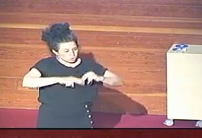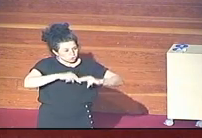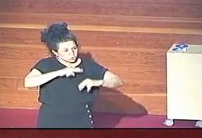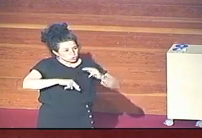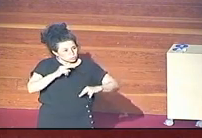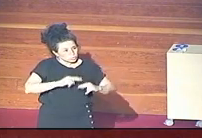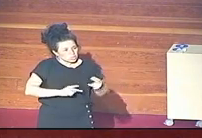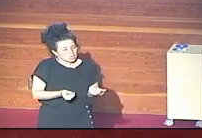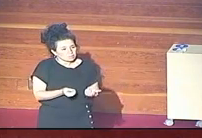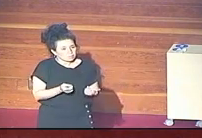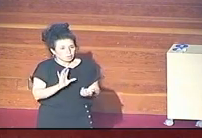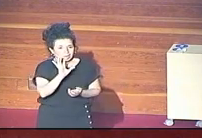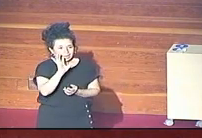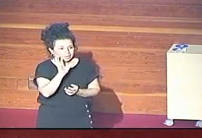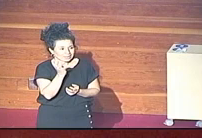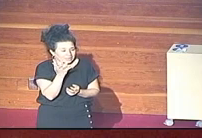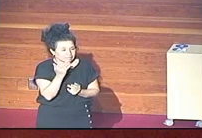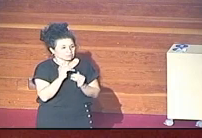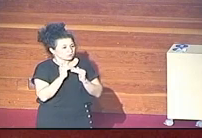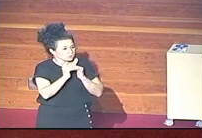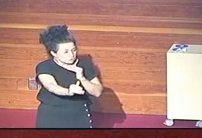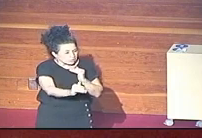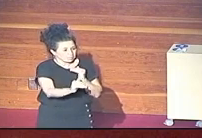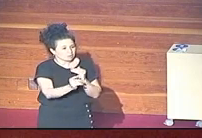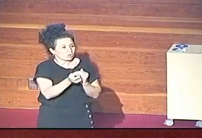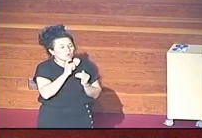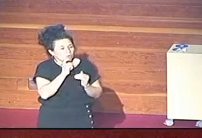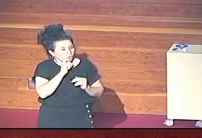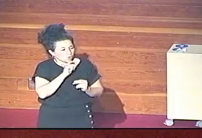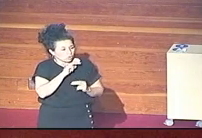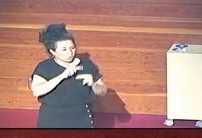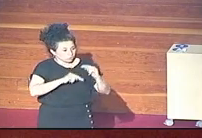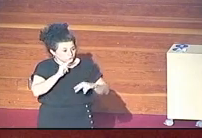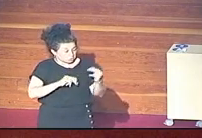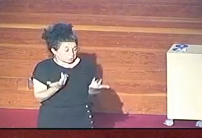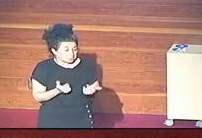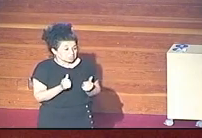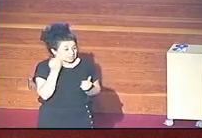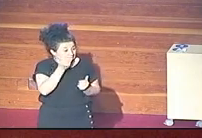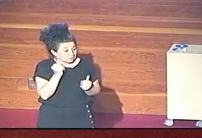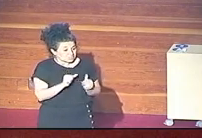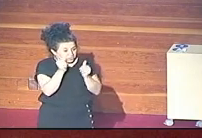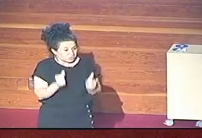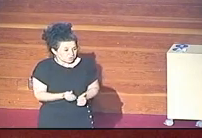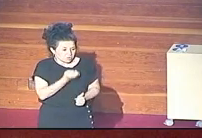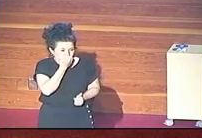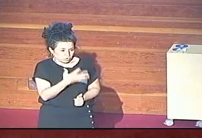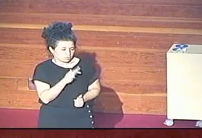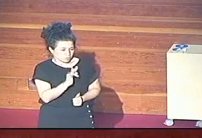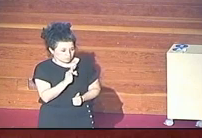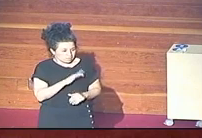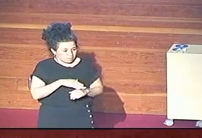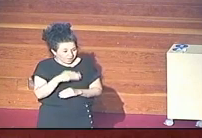sostenible y yo creo que es una forma muy buena de entrar en el mundo de los chavales para que ellos